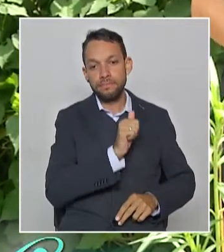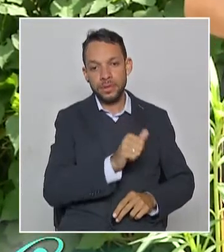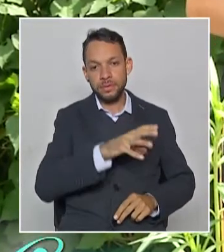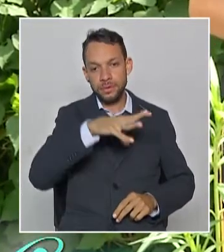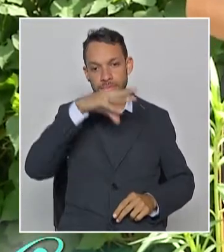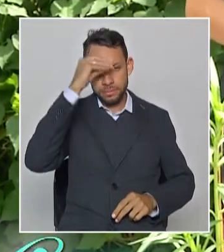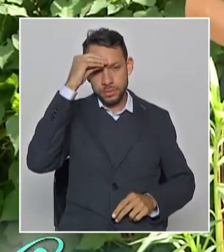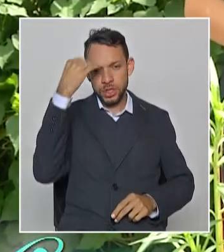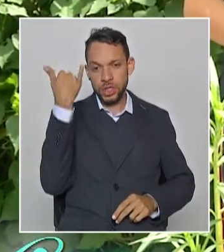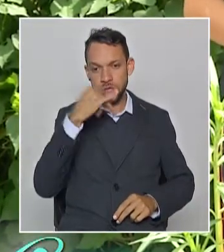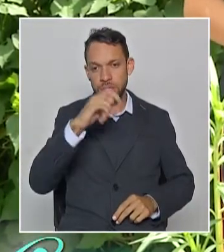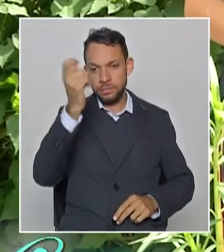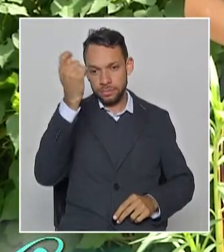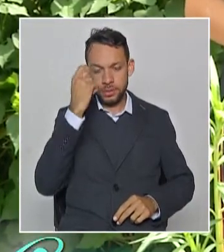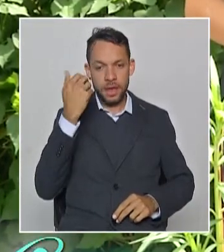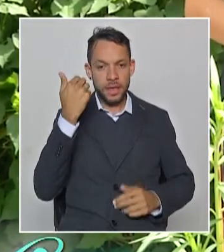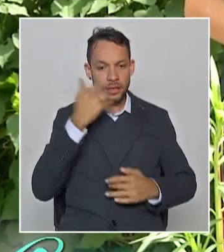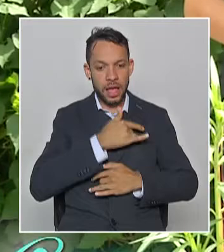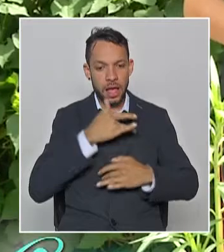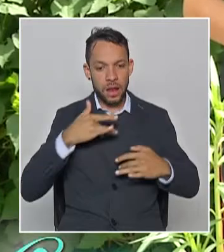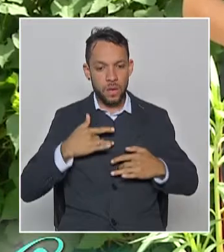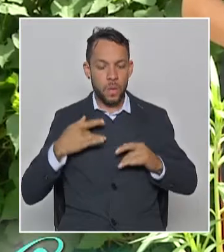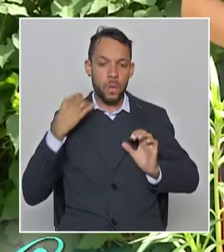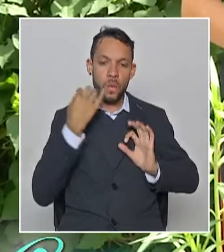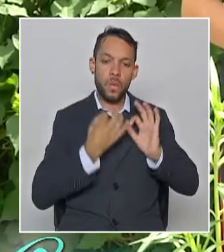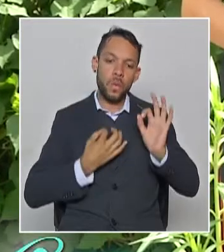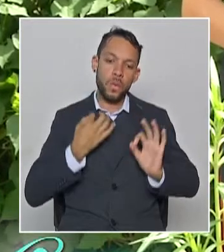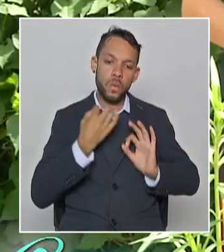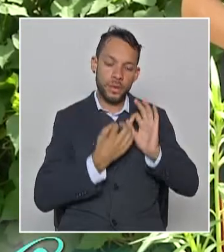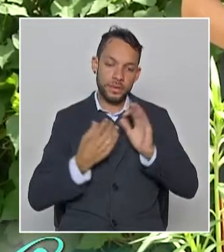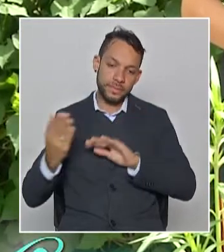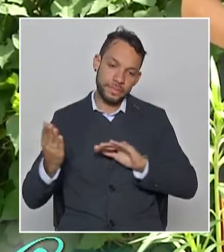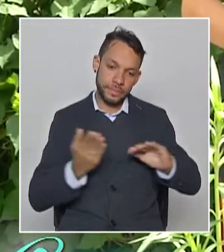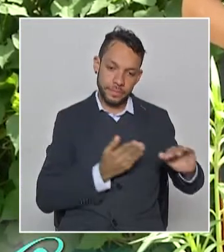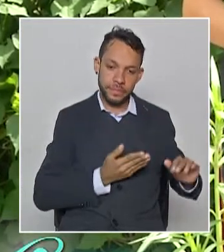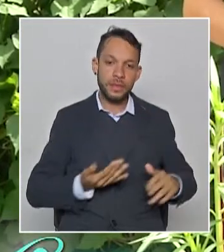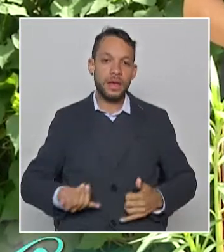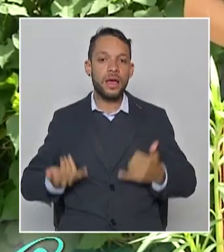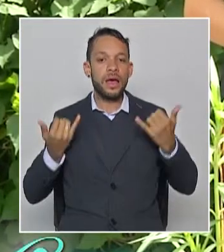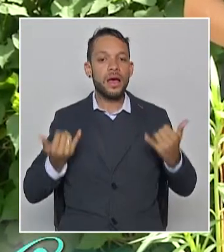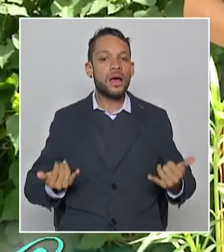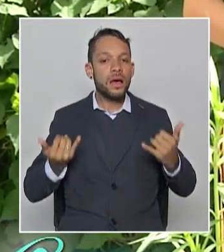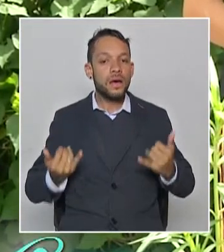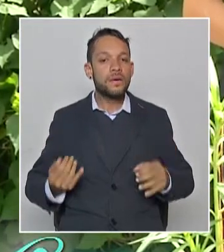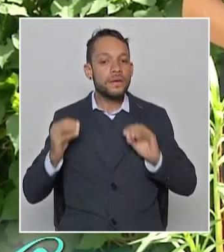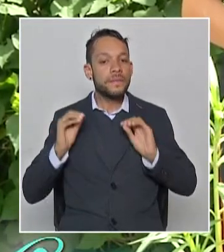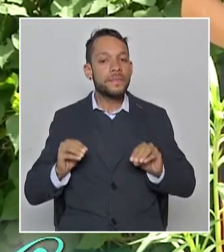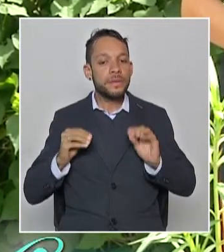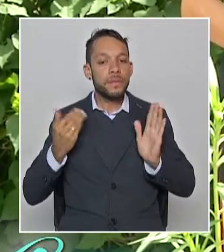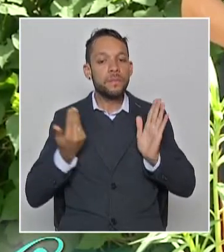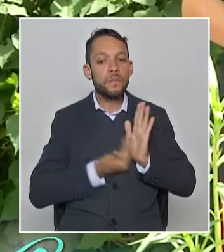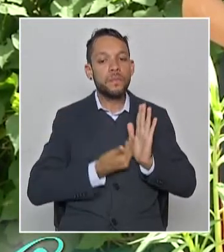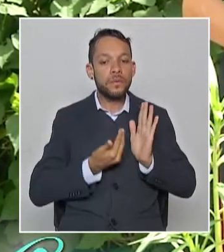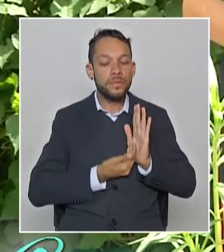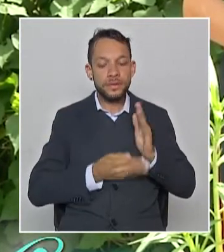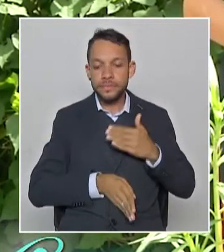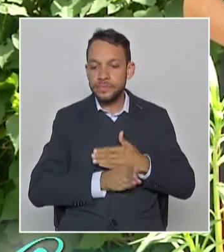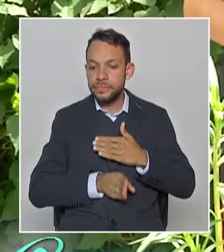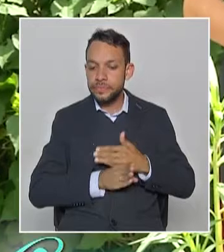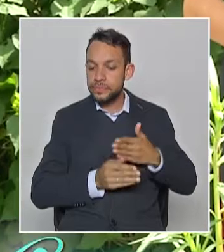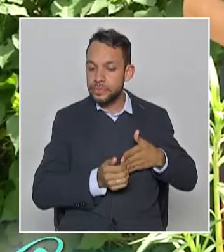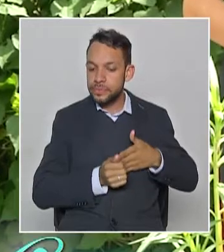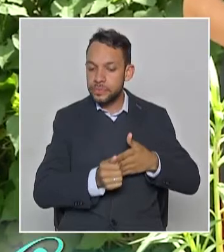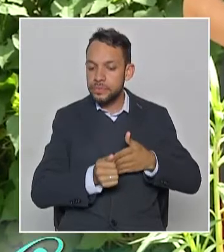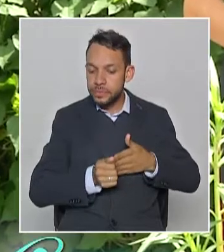claro todo lo que está buscando en un proceso terapéutico. Ahora les vamos a mostrar a ustedes en qué consiste un procedimiento